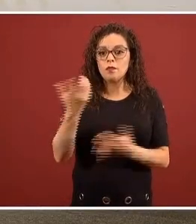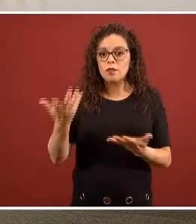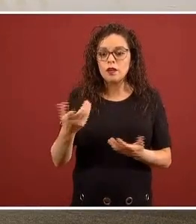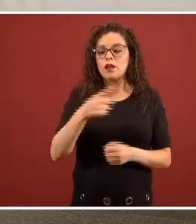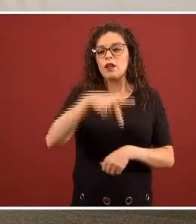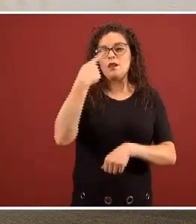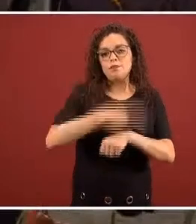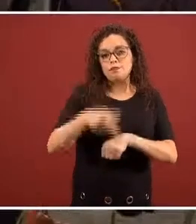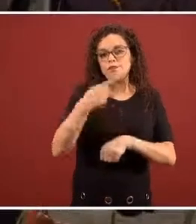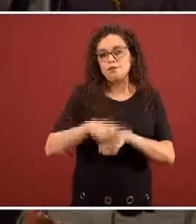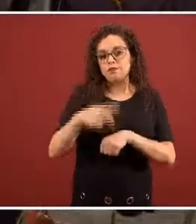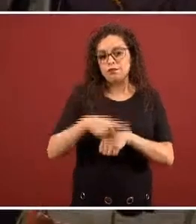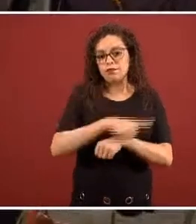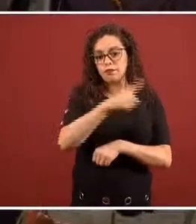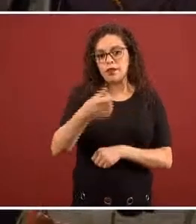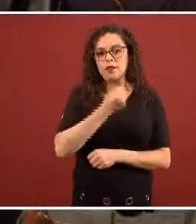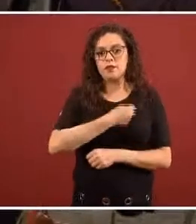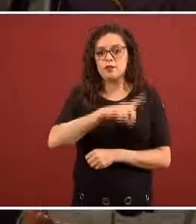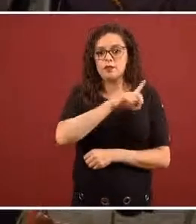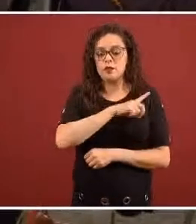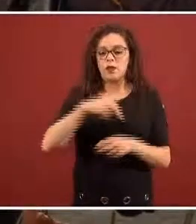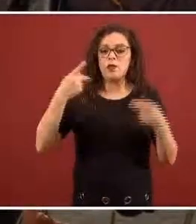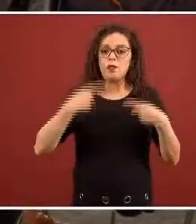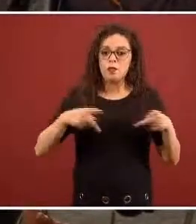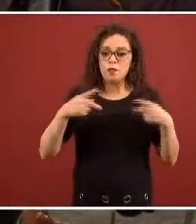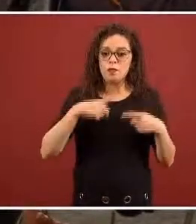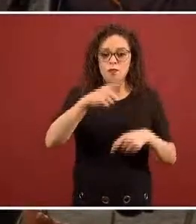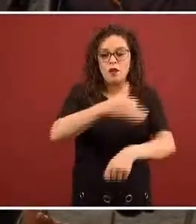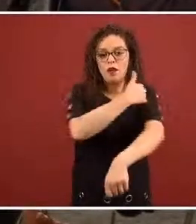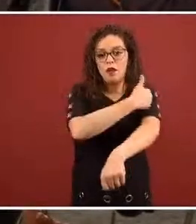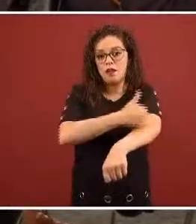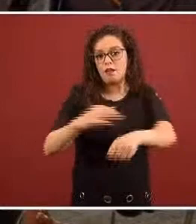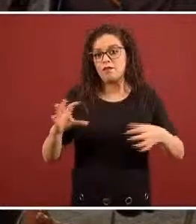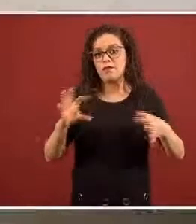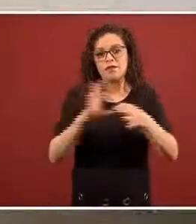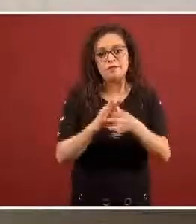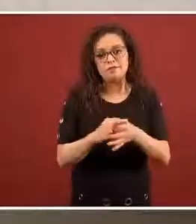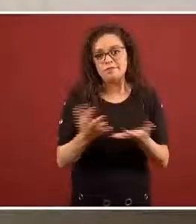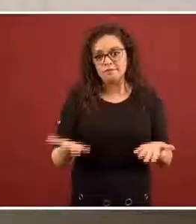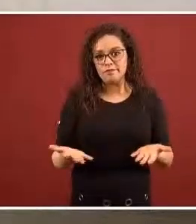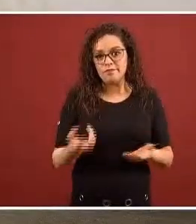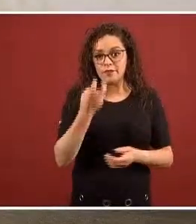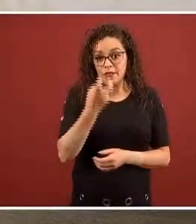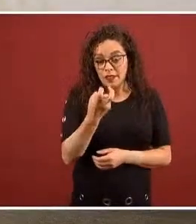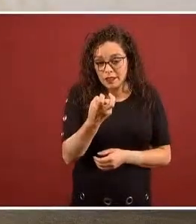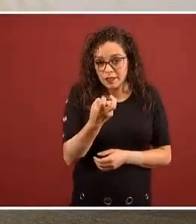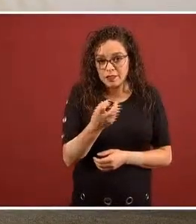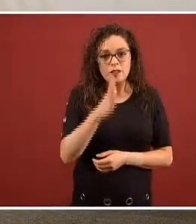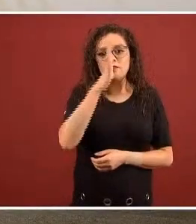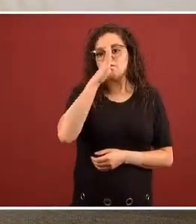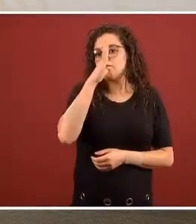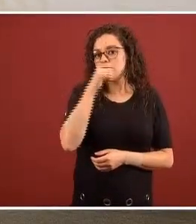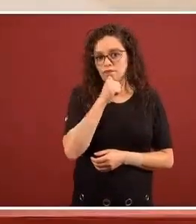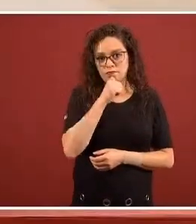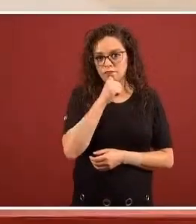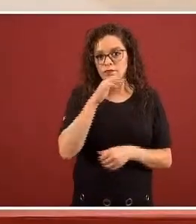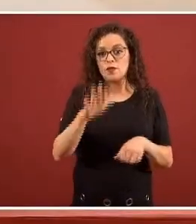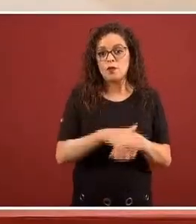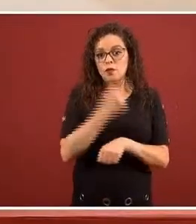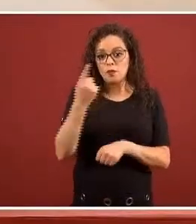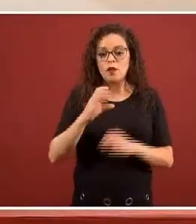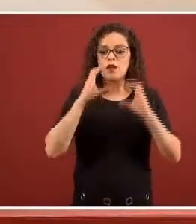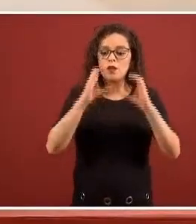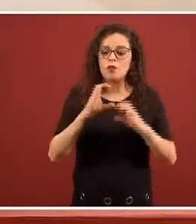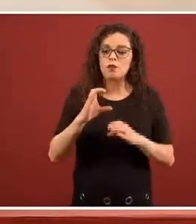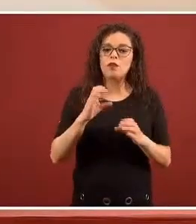las personas que quedan en la familia. Esta es la razón, no hay otra razón. Es una razón sanitaria, es una razón